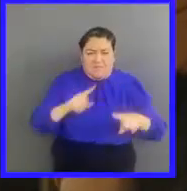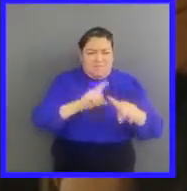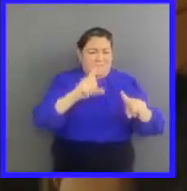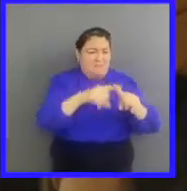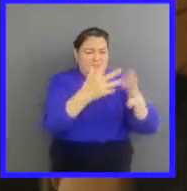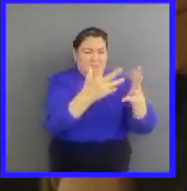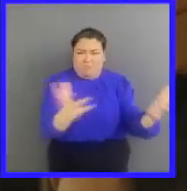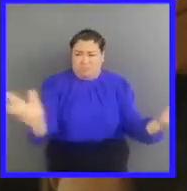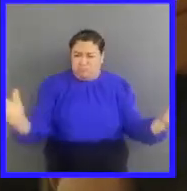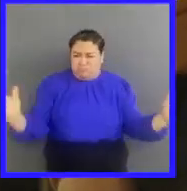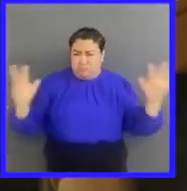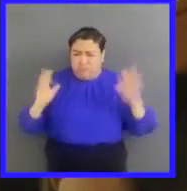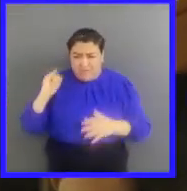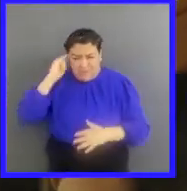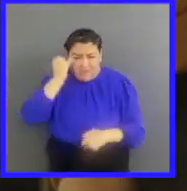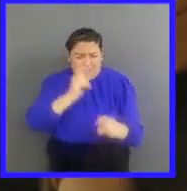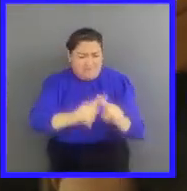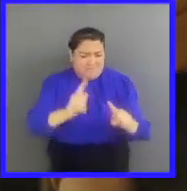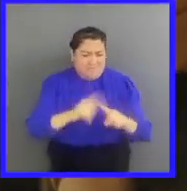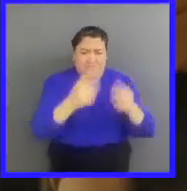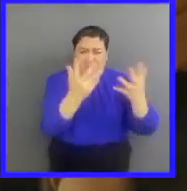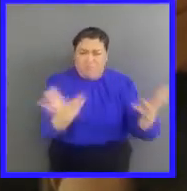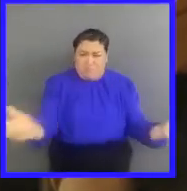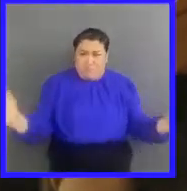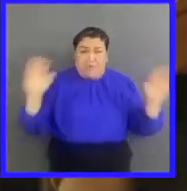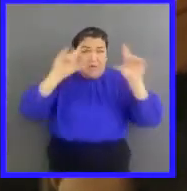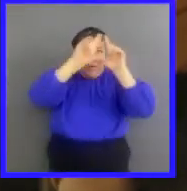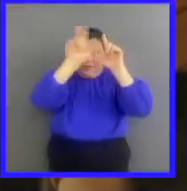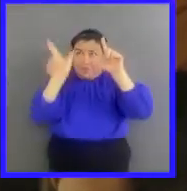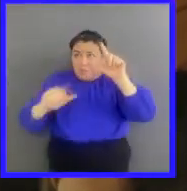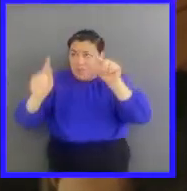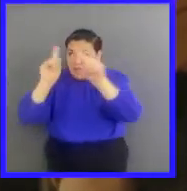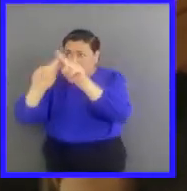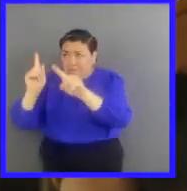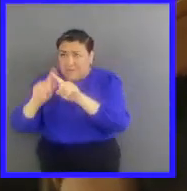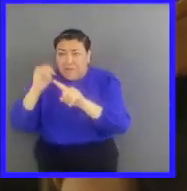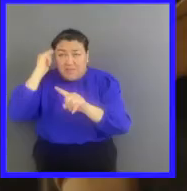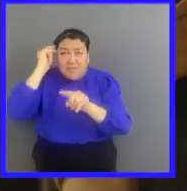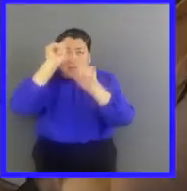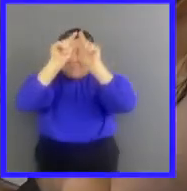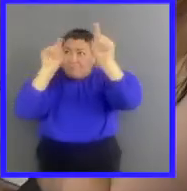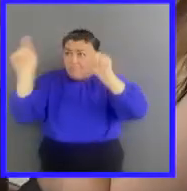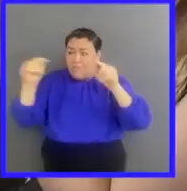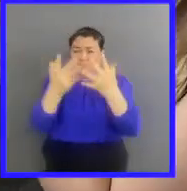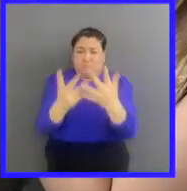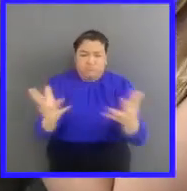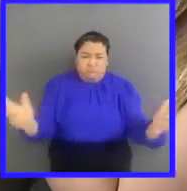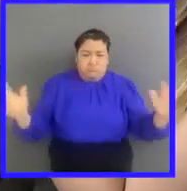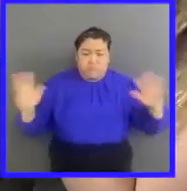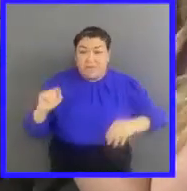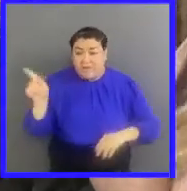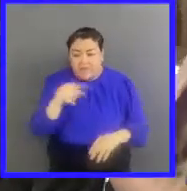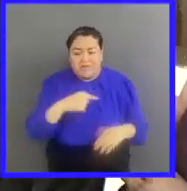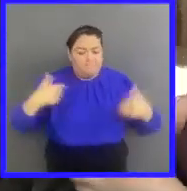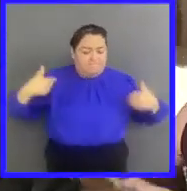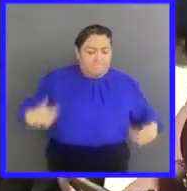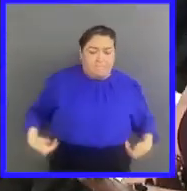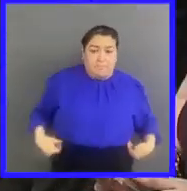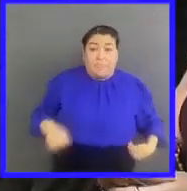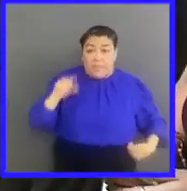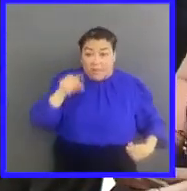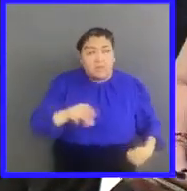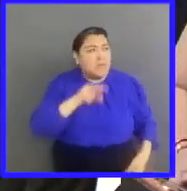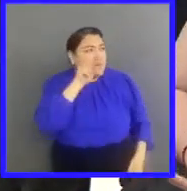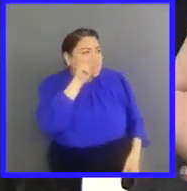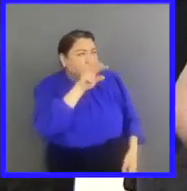Desde distintos espacios geográficos y al mismo tiempo desde distintas voces contemporáneas. Disputar la mirada propone